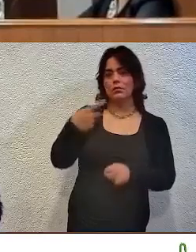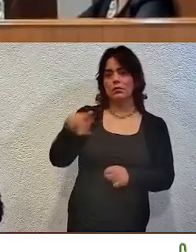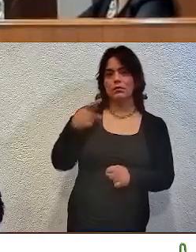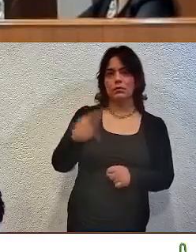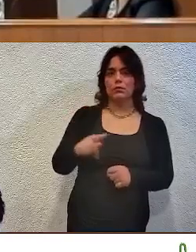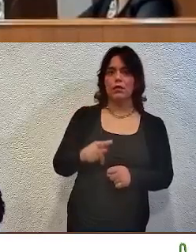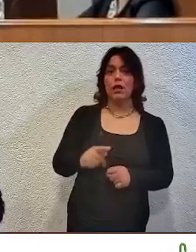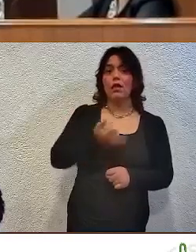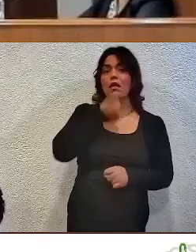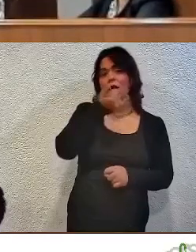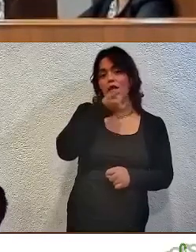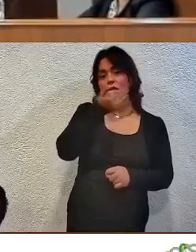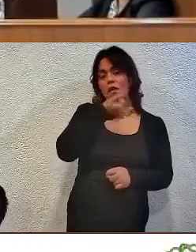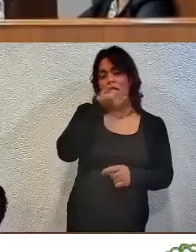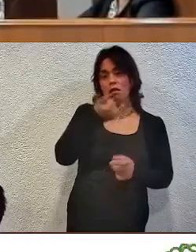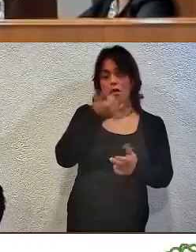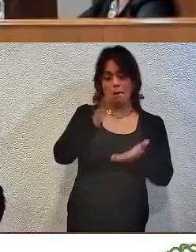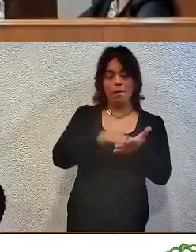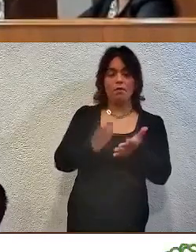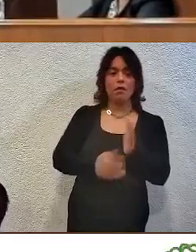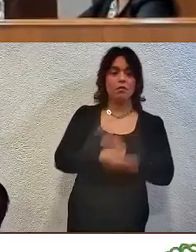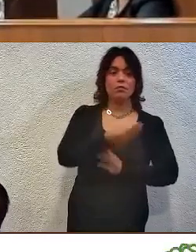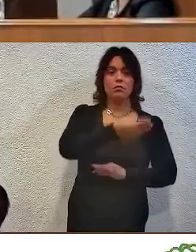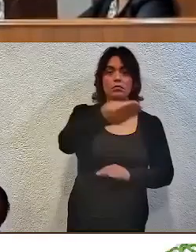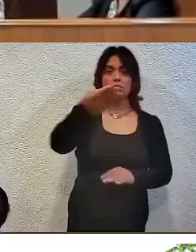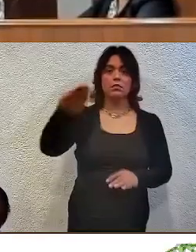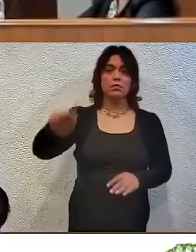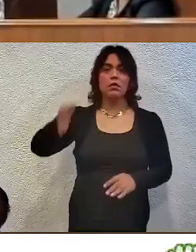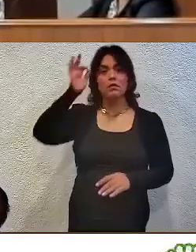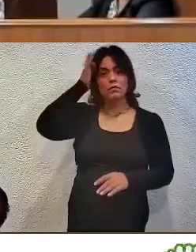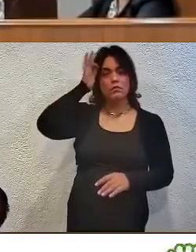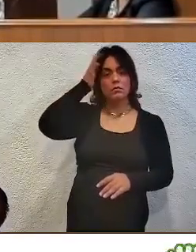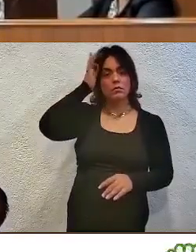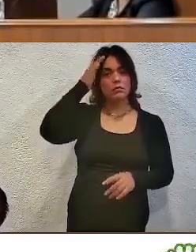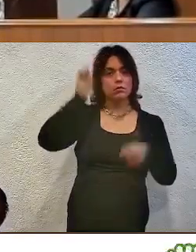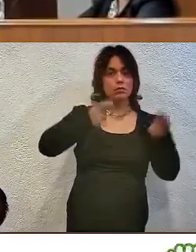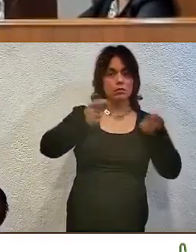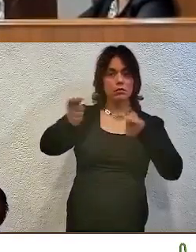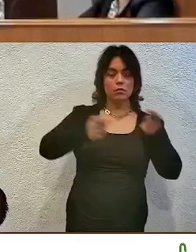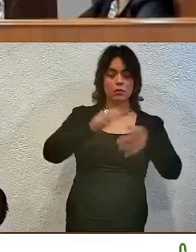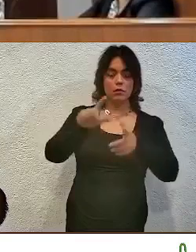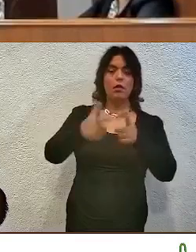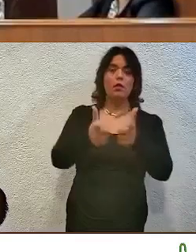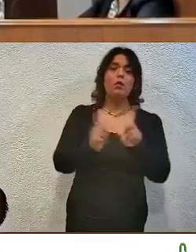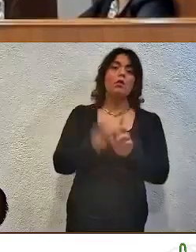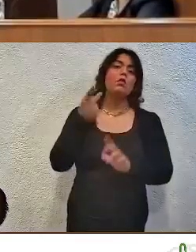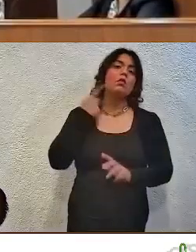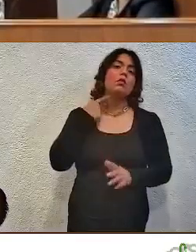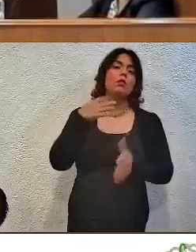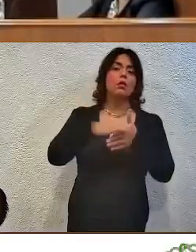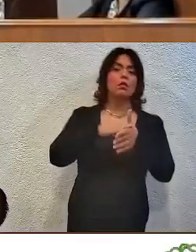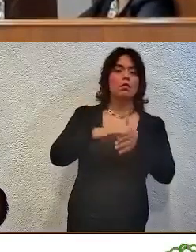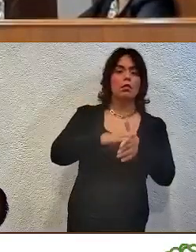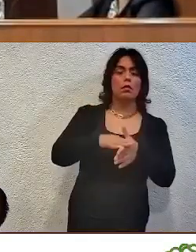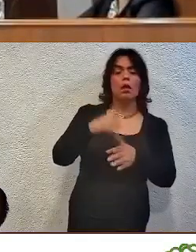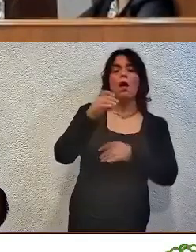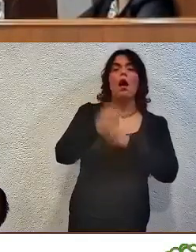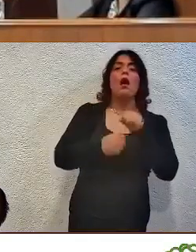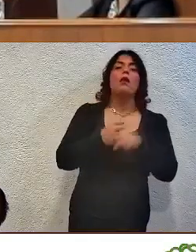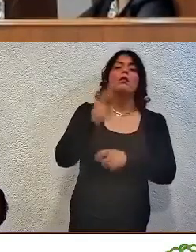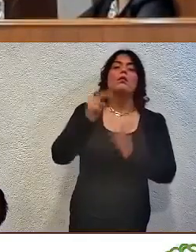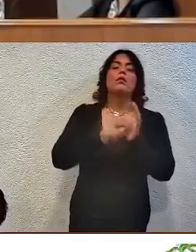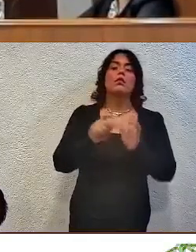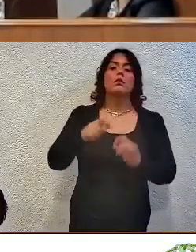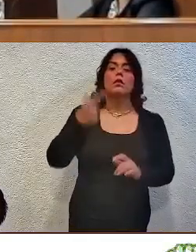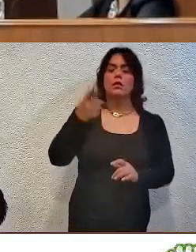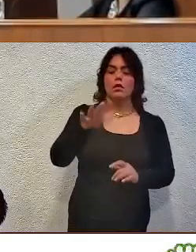irregular de constancias de asignación de regidurías del partido Morena en el proceso electoral 2021 en el municipio de Tlalixtaquilla